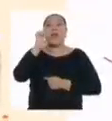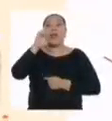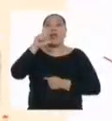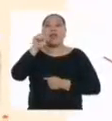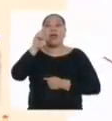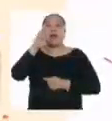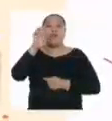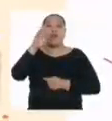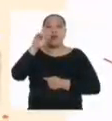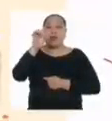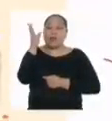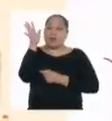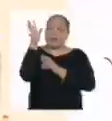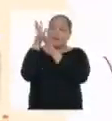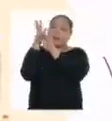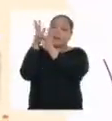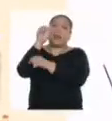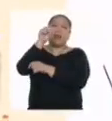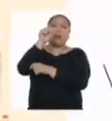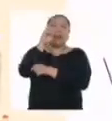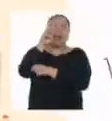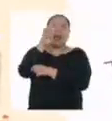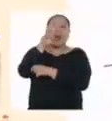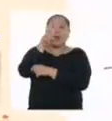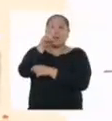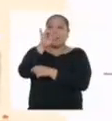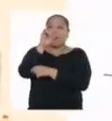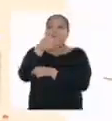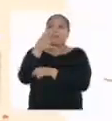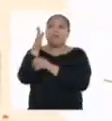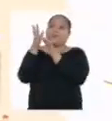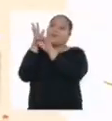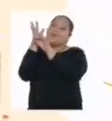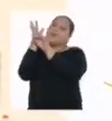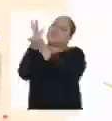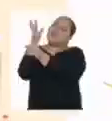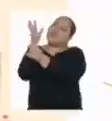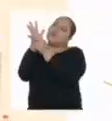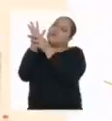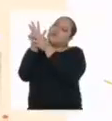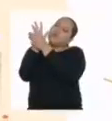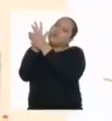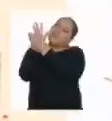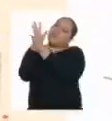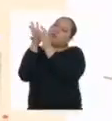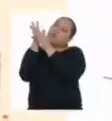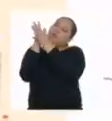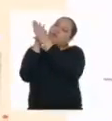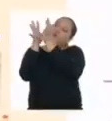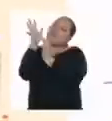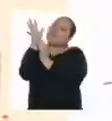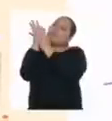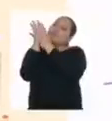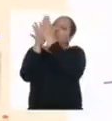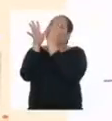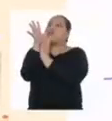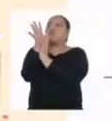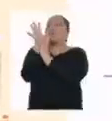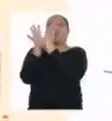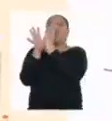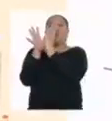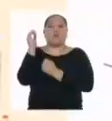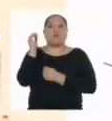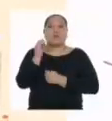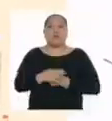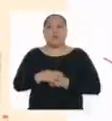fotosíntesis. Esta savia es conducida por los tubos del floema hasta las demás partes de la planta.